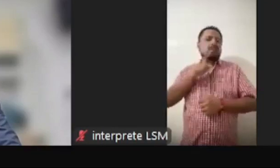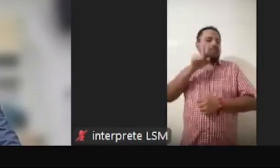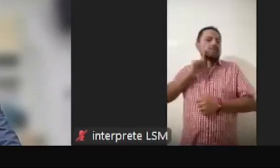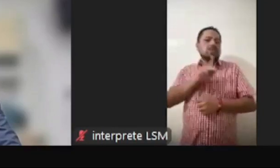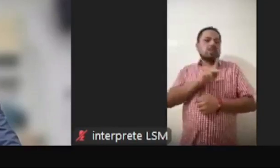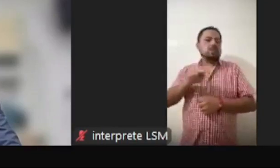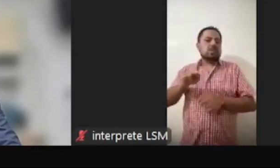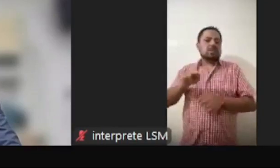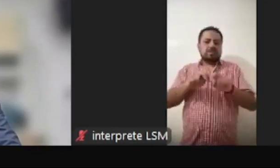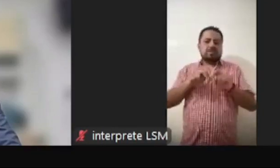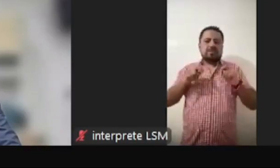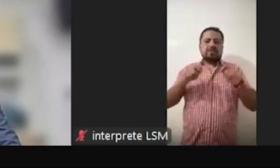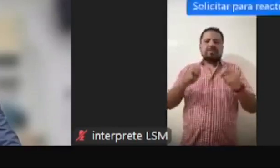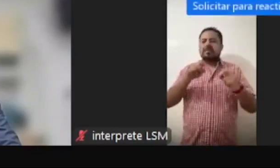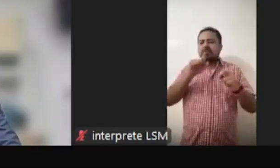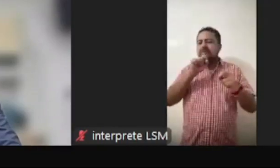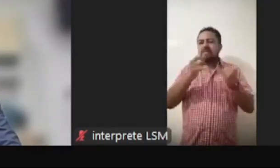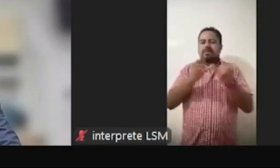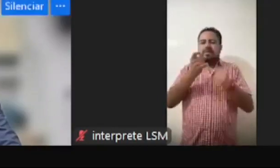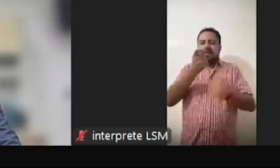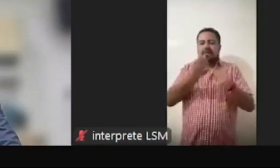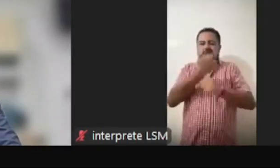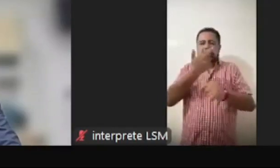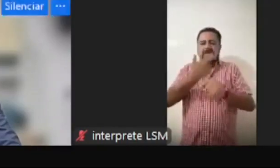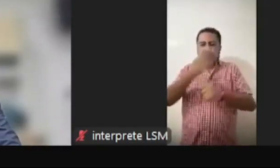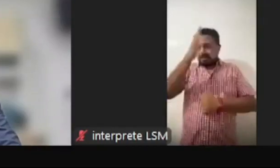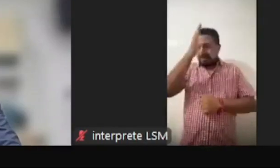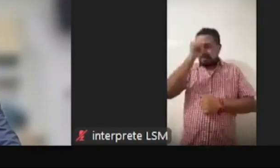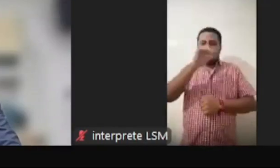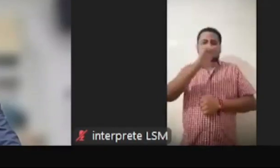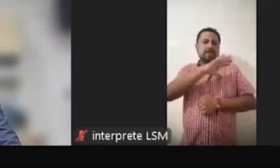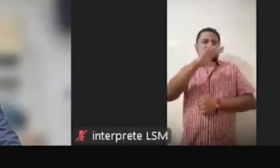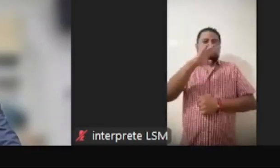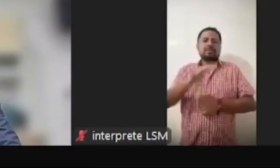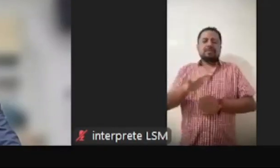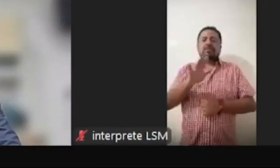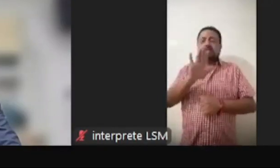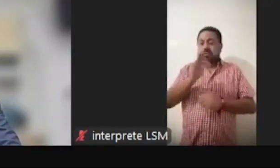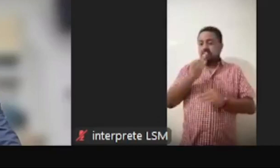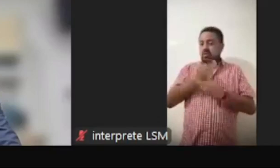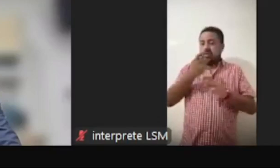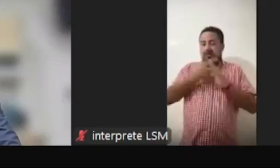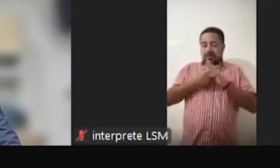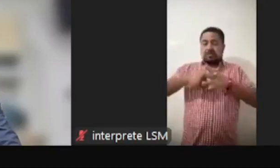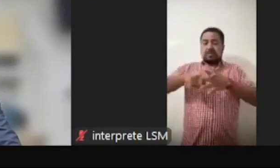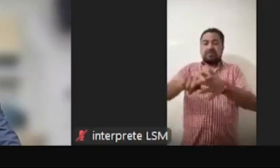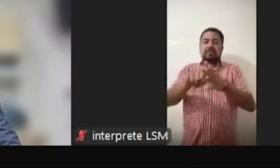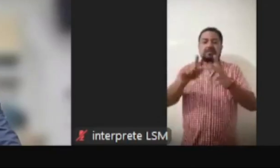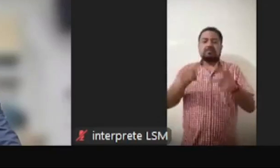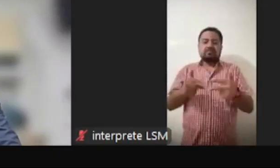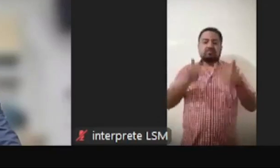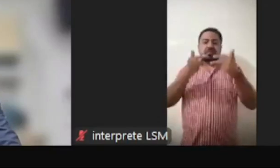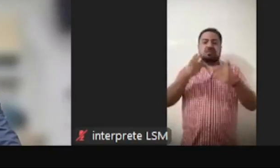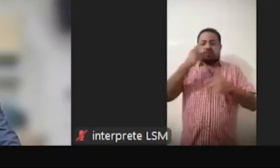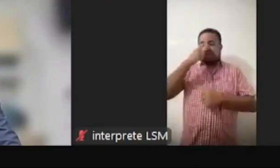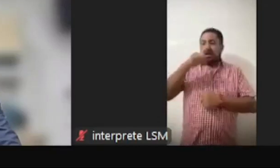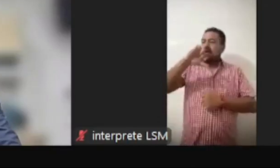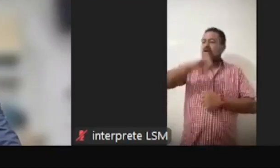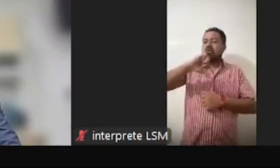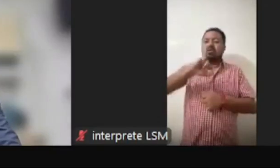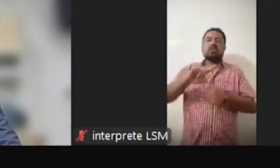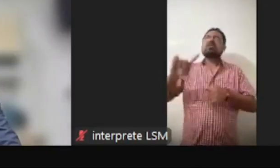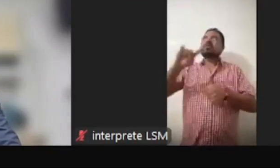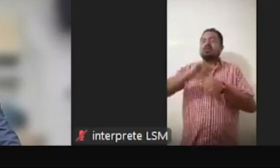Pleno, así como al secretario general de Acuerdos. A efecto de iniciar la sesión convocada para esta fecha, solicito